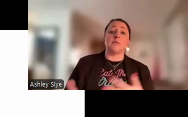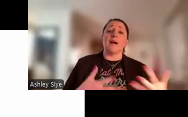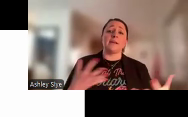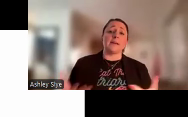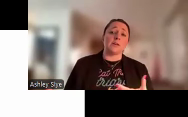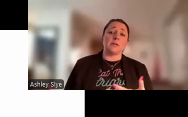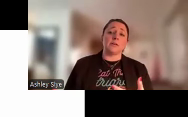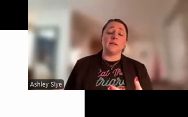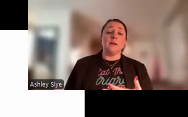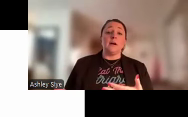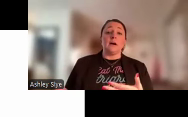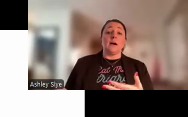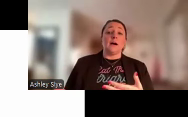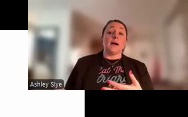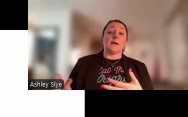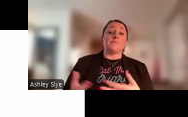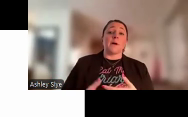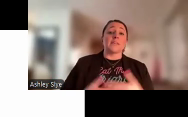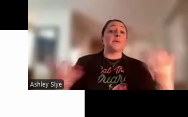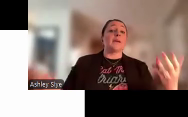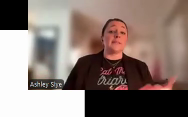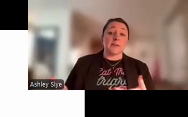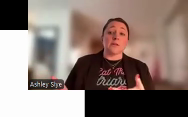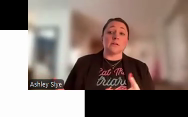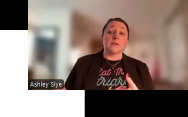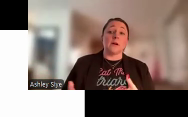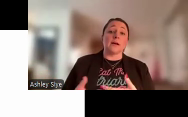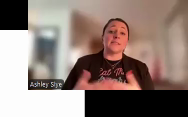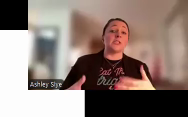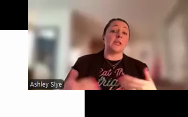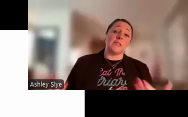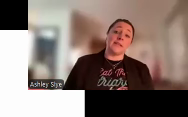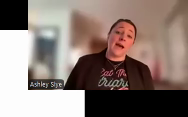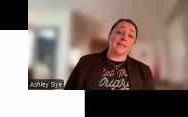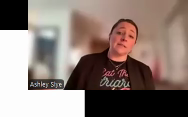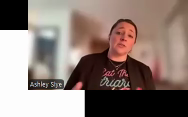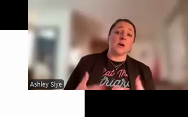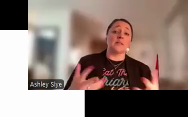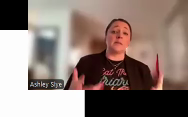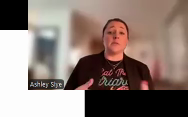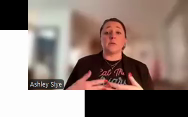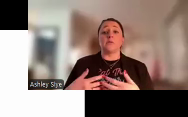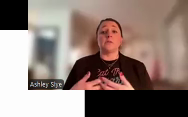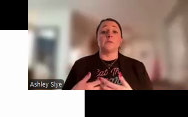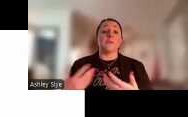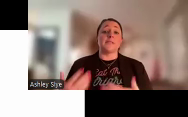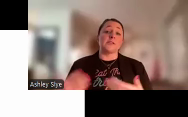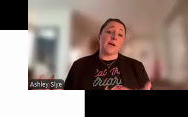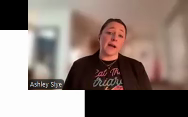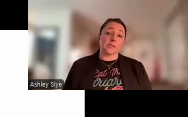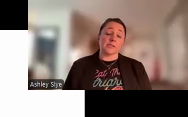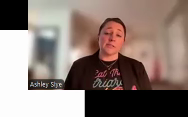vida. Entonces ellos y ellas saben lo que les va a mantener seguros y los defensores realmente son